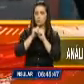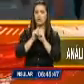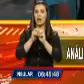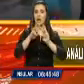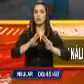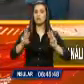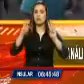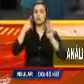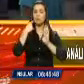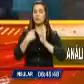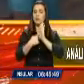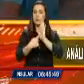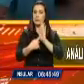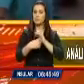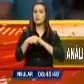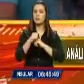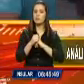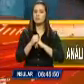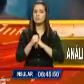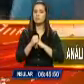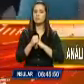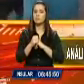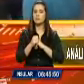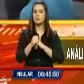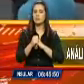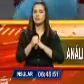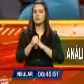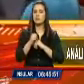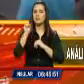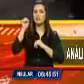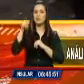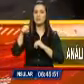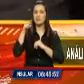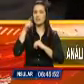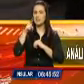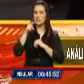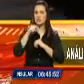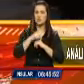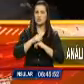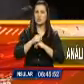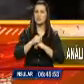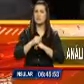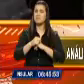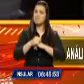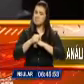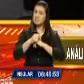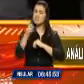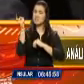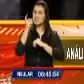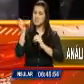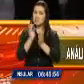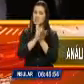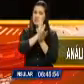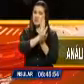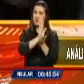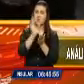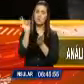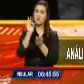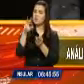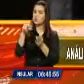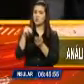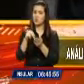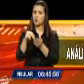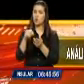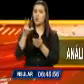Unidas, si el caso colonial no merece resistirlo, o si el caso colonial tiene